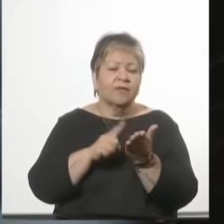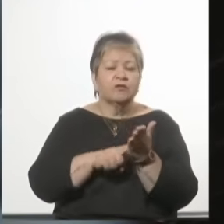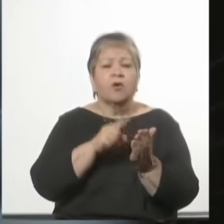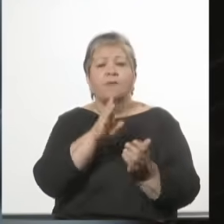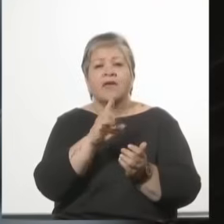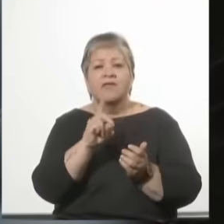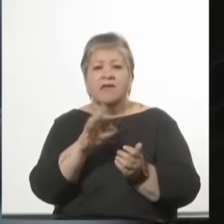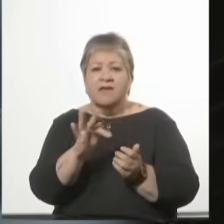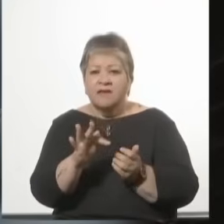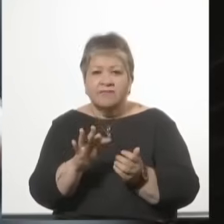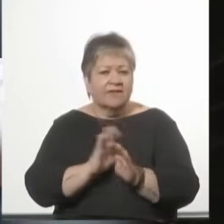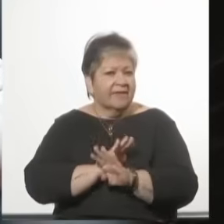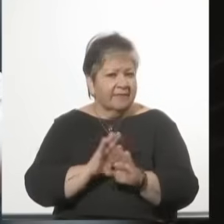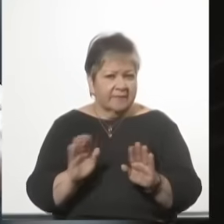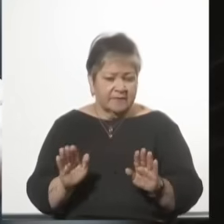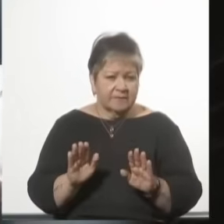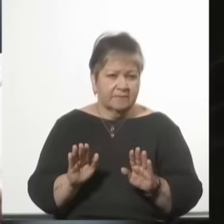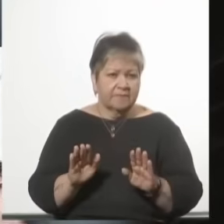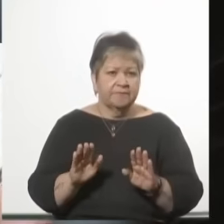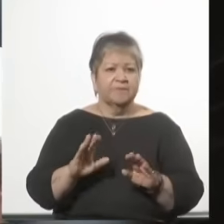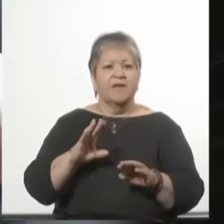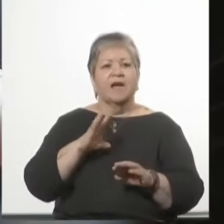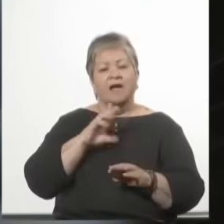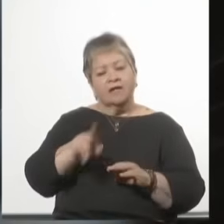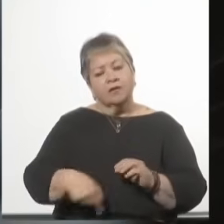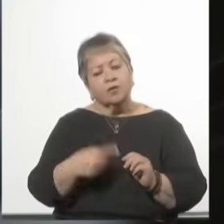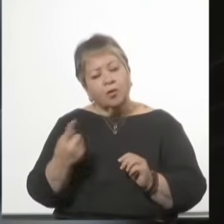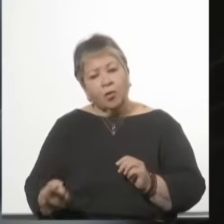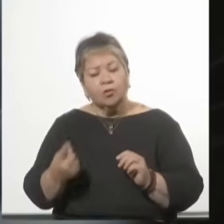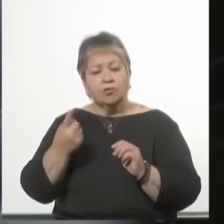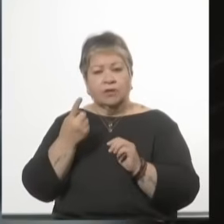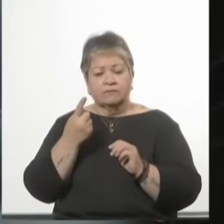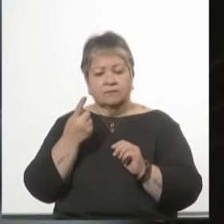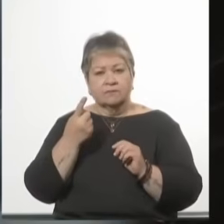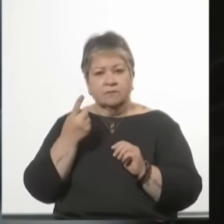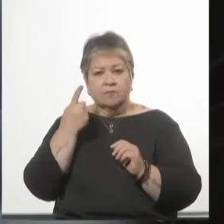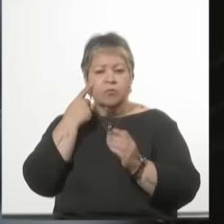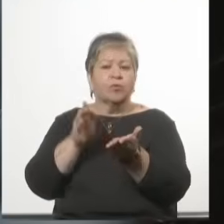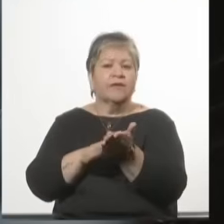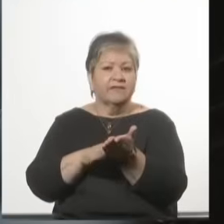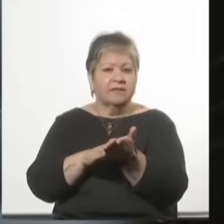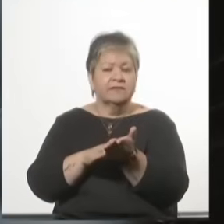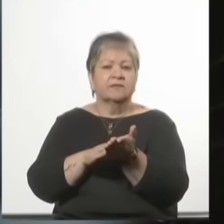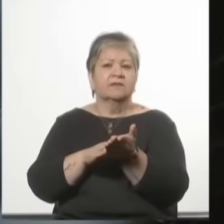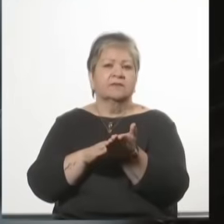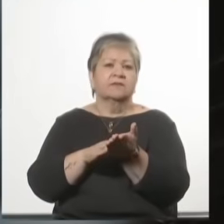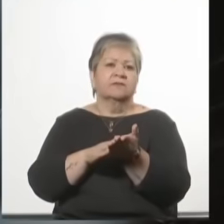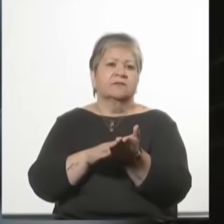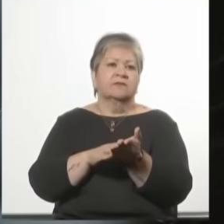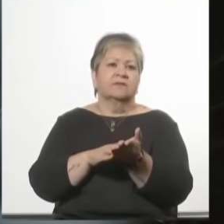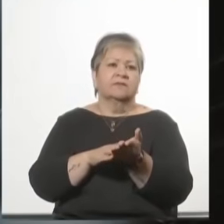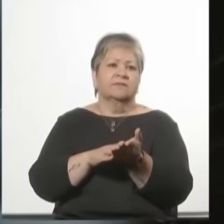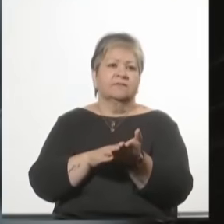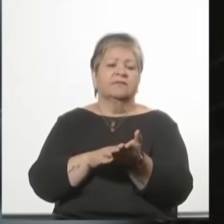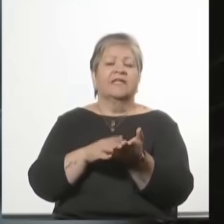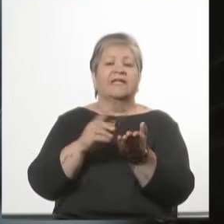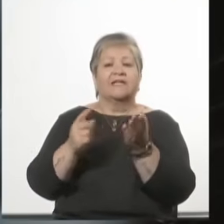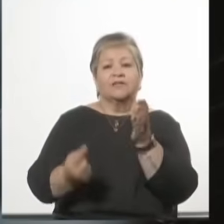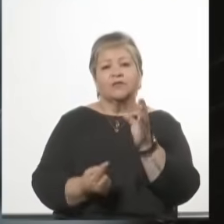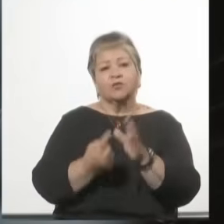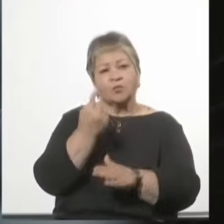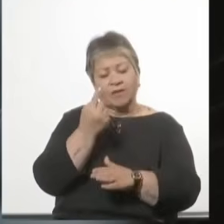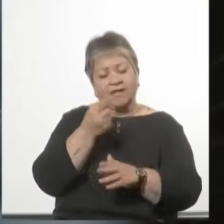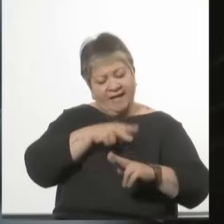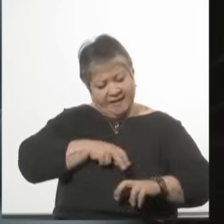PDF. Además, hay otros indicios de que este documento nuevo digital fue armado de diversas fuentes, según surge de